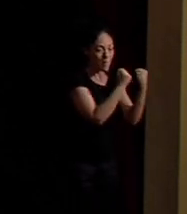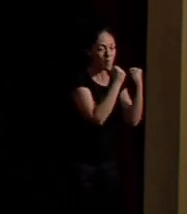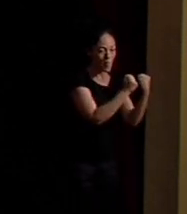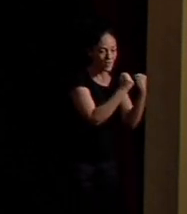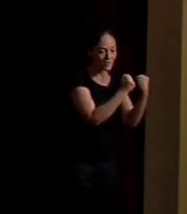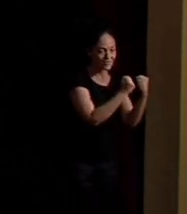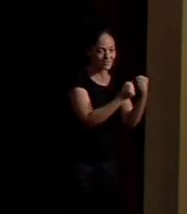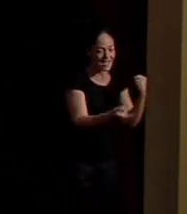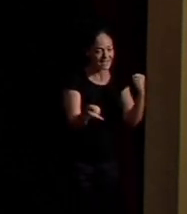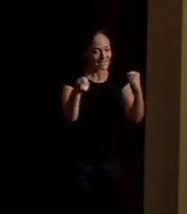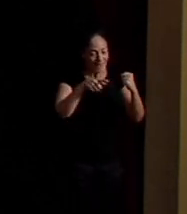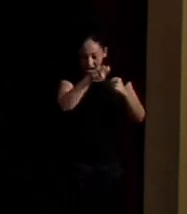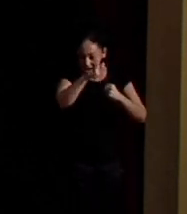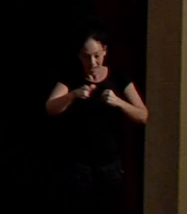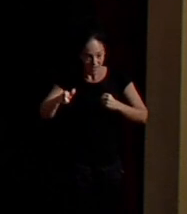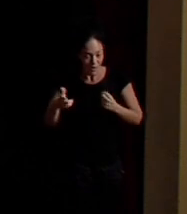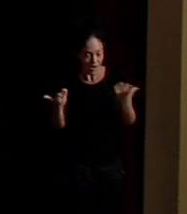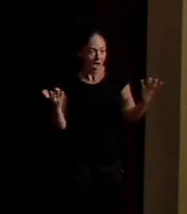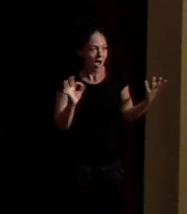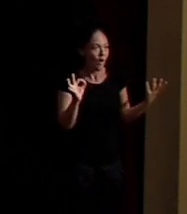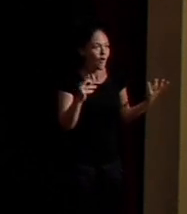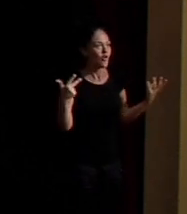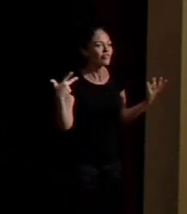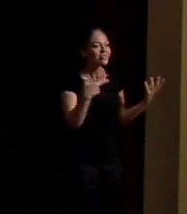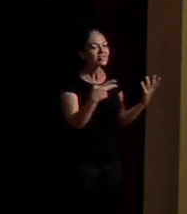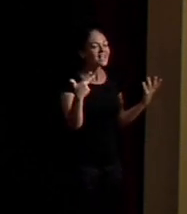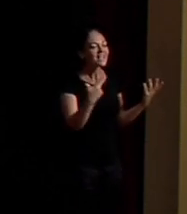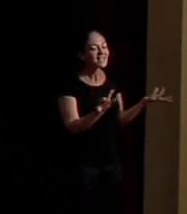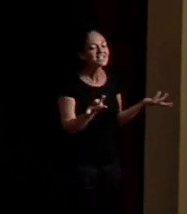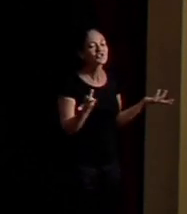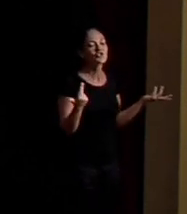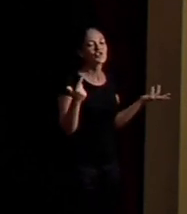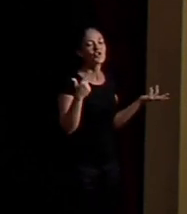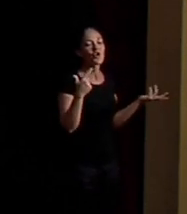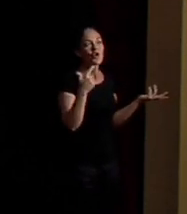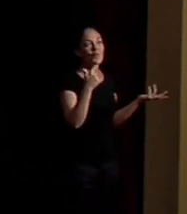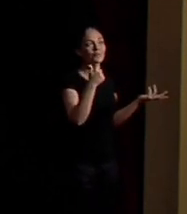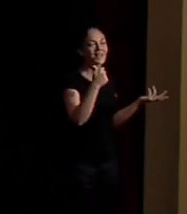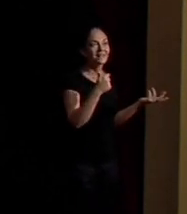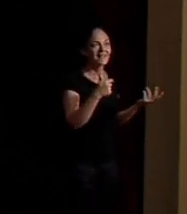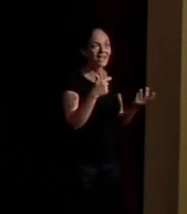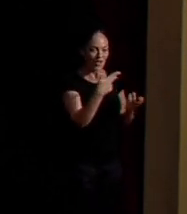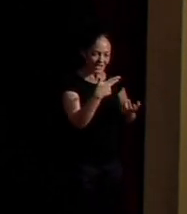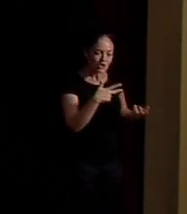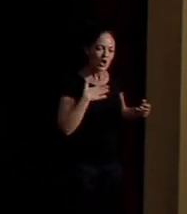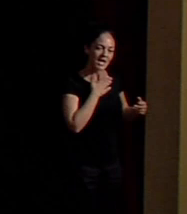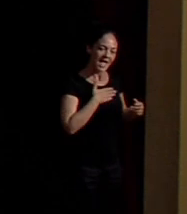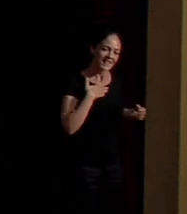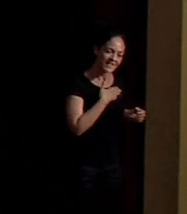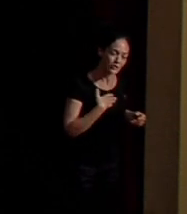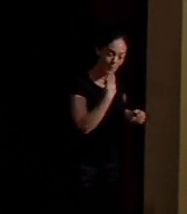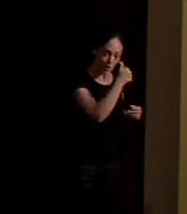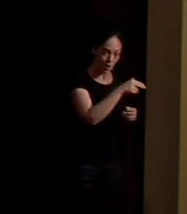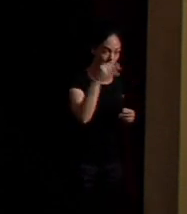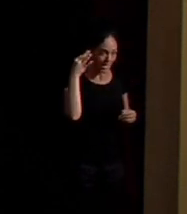y la ciudadanía o, en definitiva, los derechos de los que disfrutamos hombres y mujeres en esos estados constitucionales.